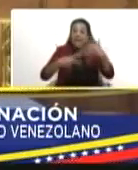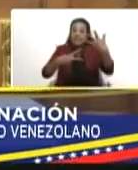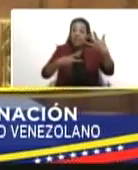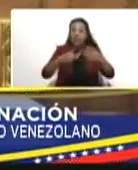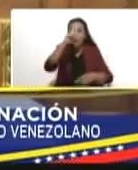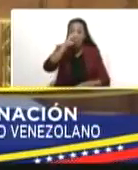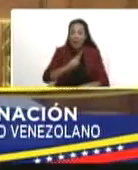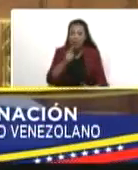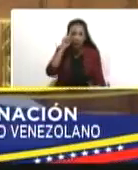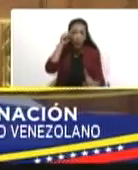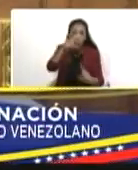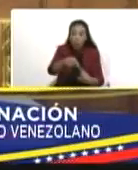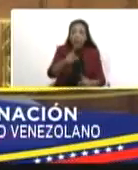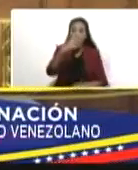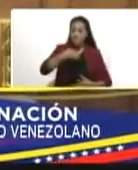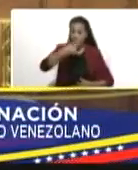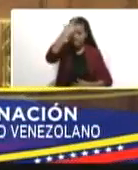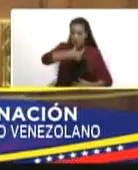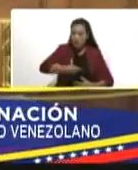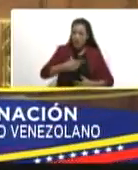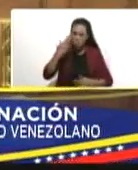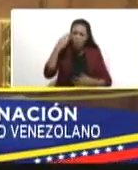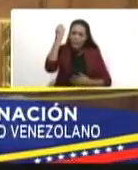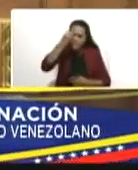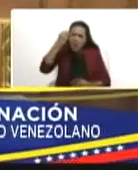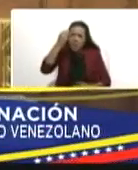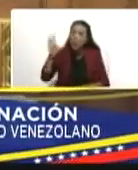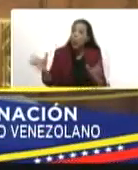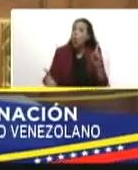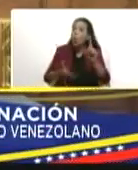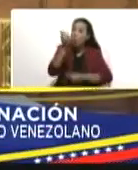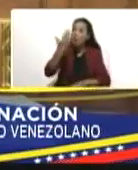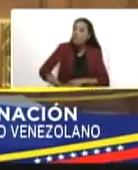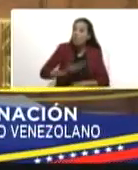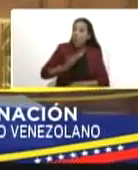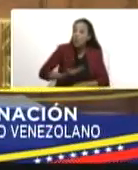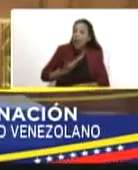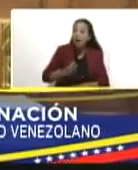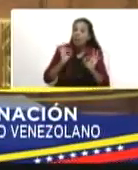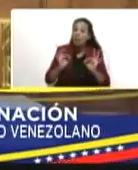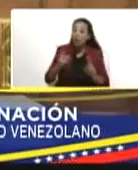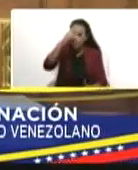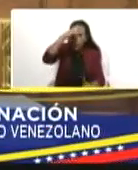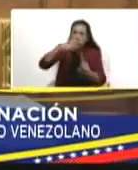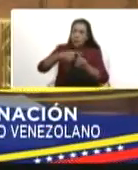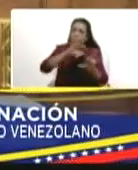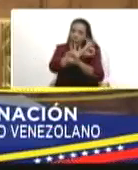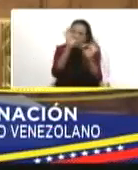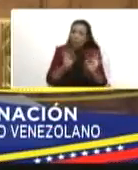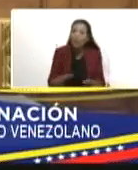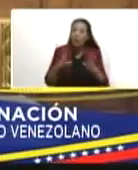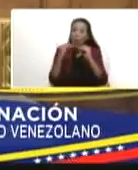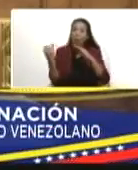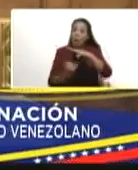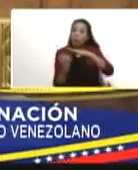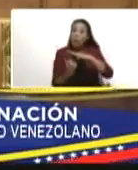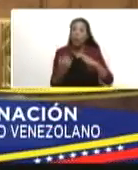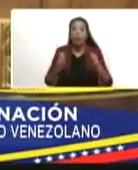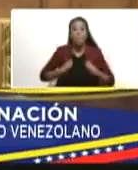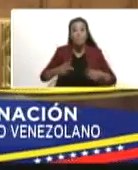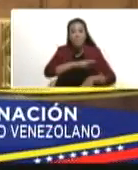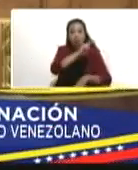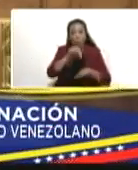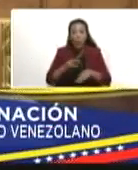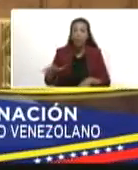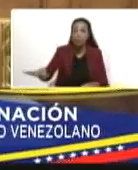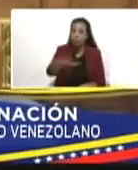del año que a mi juicio sobresale por ser un logro fundamental que at abria positivamente todas las instancias de la vida